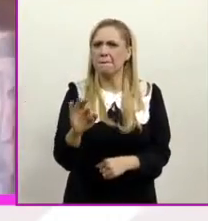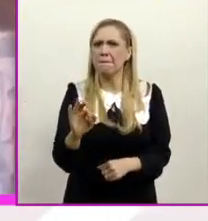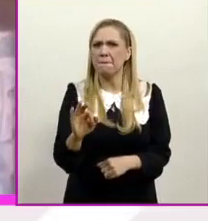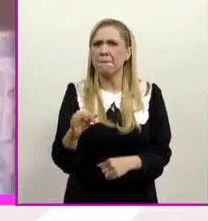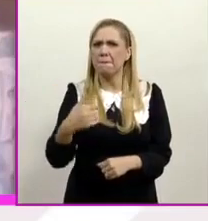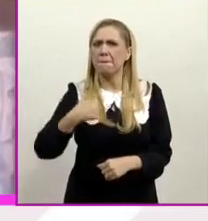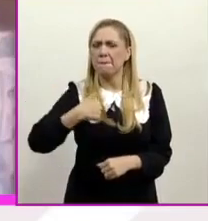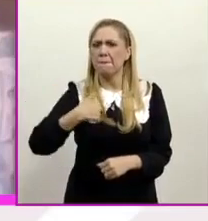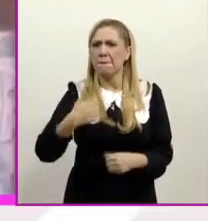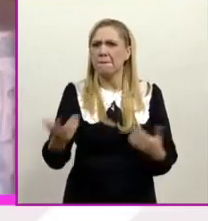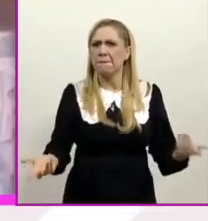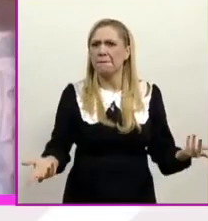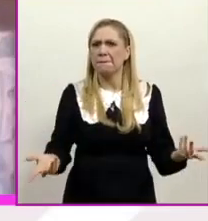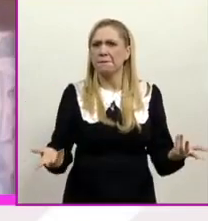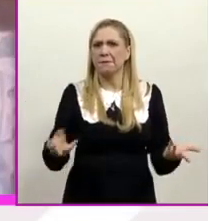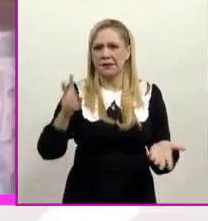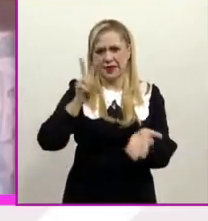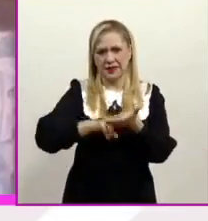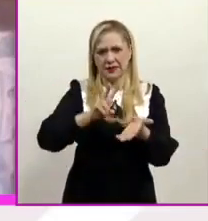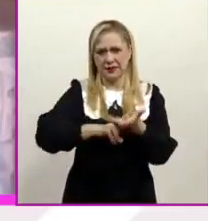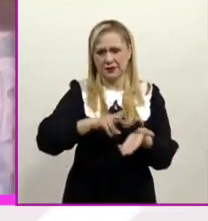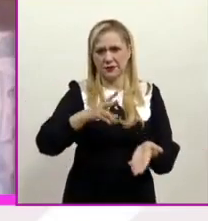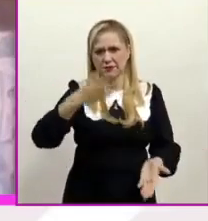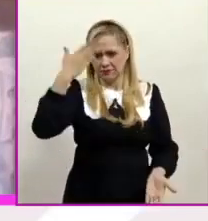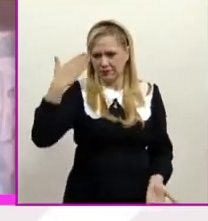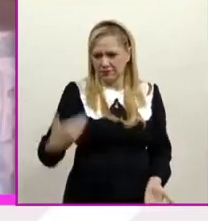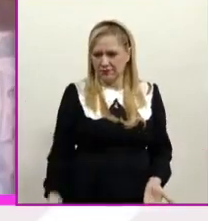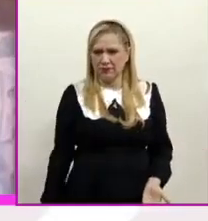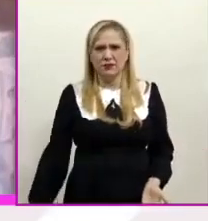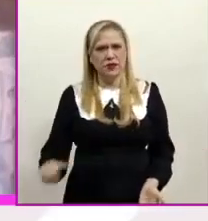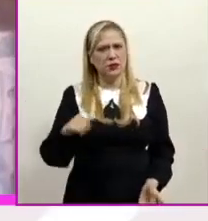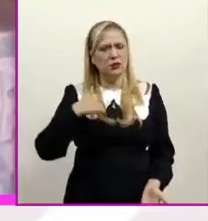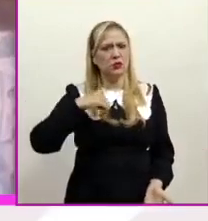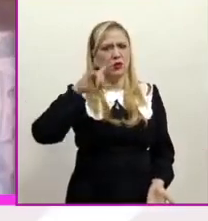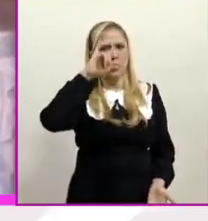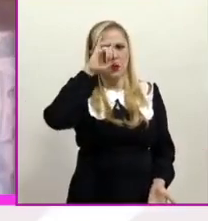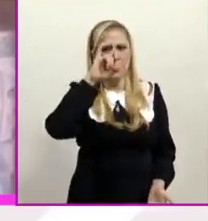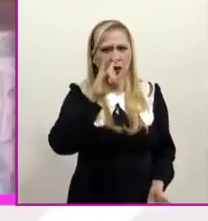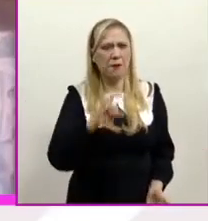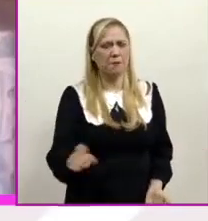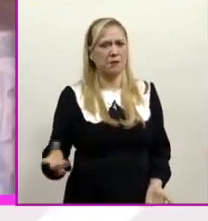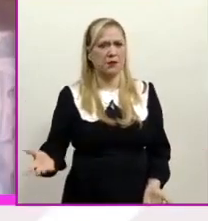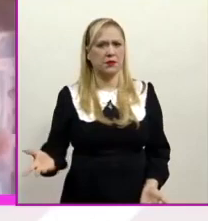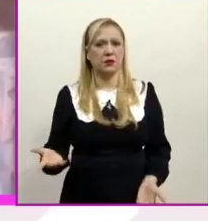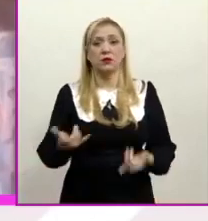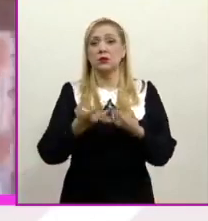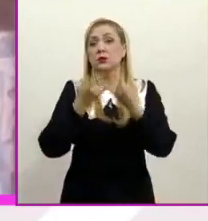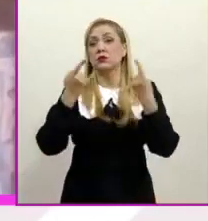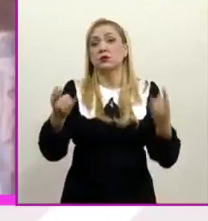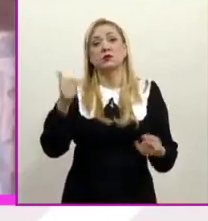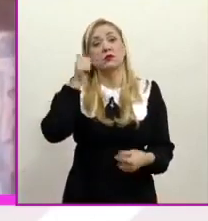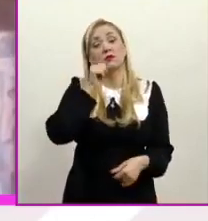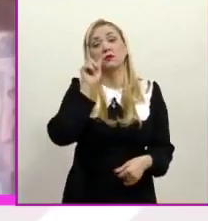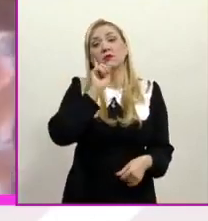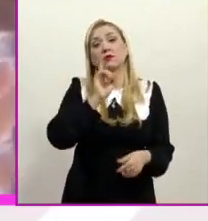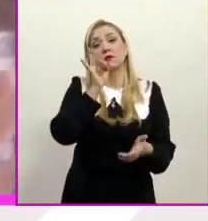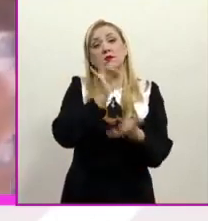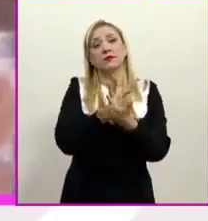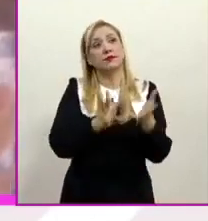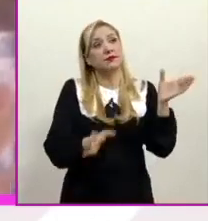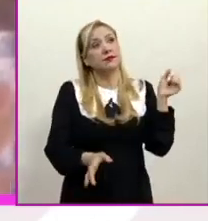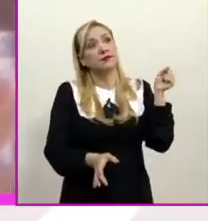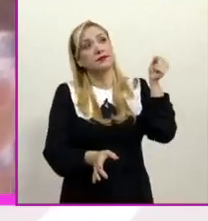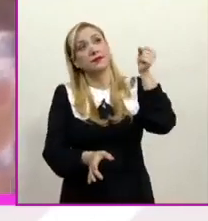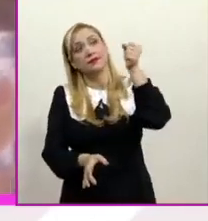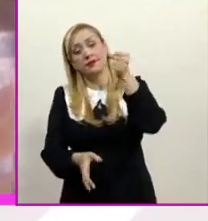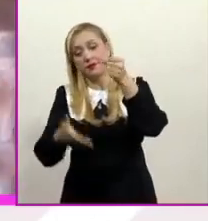ponderar el valor de la belleza. Pero sistémica e históricamente, las mujeres eran el único valor que podían